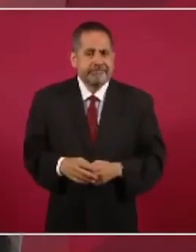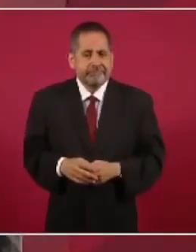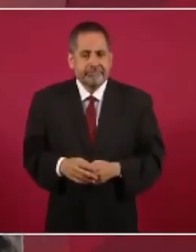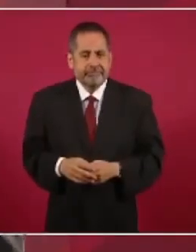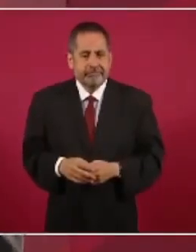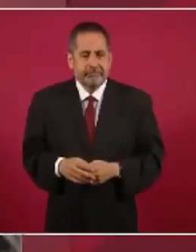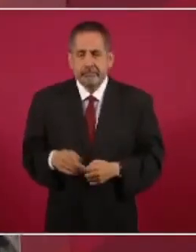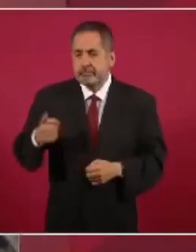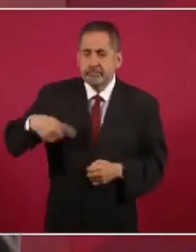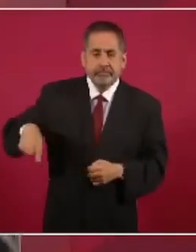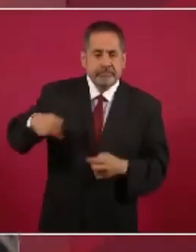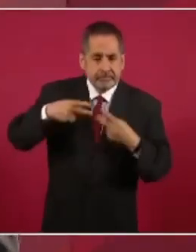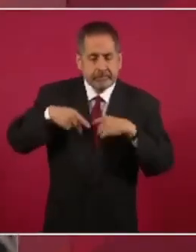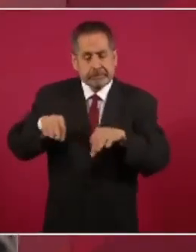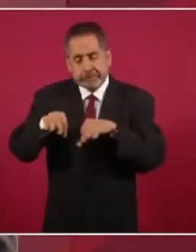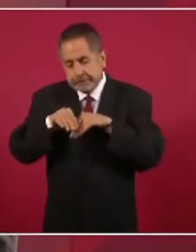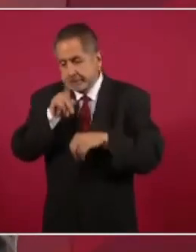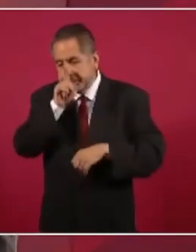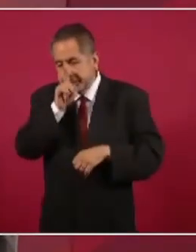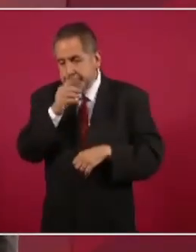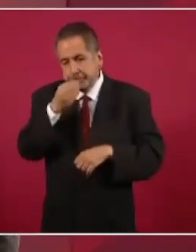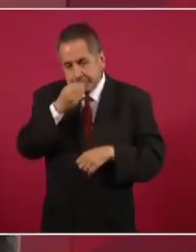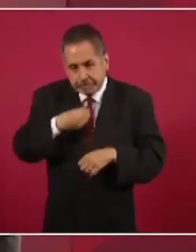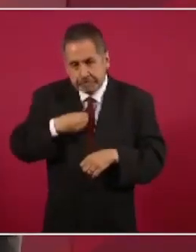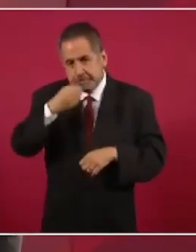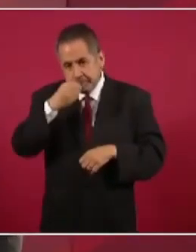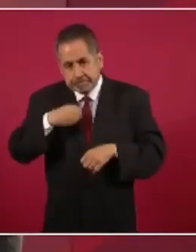y los trabajadores siempre